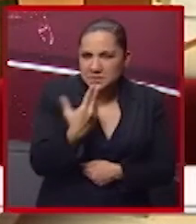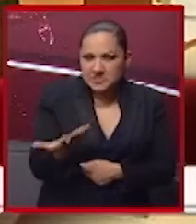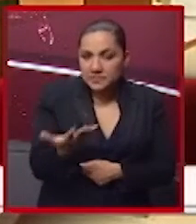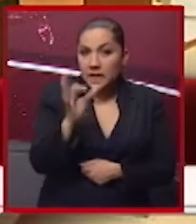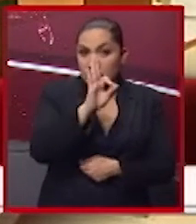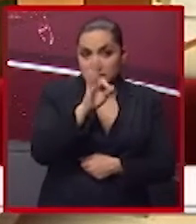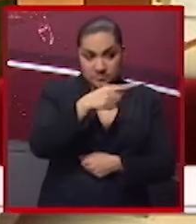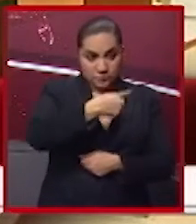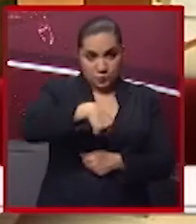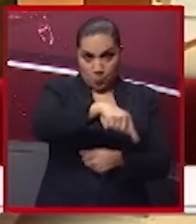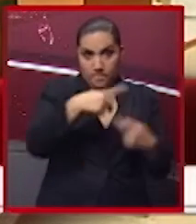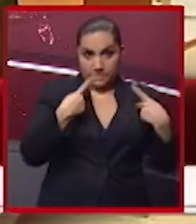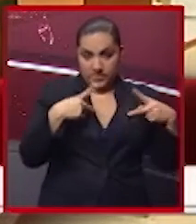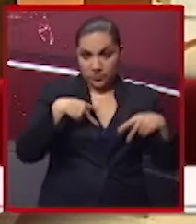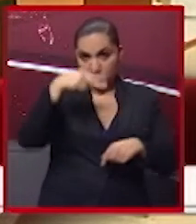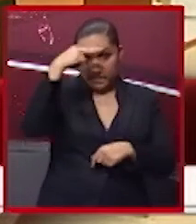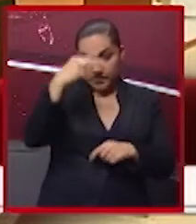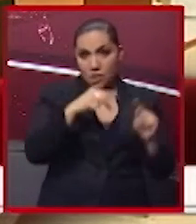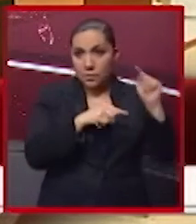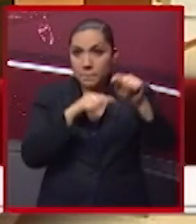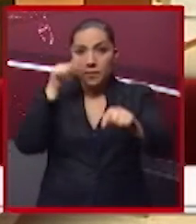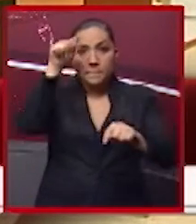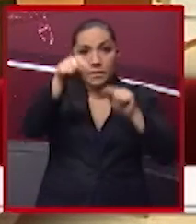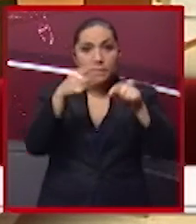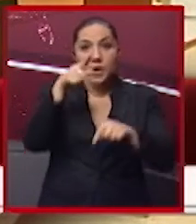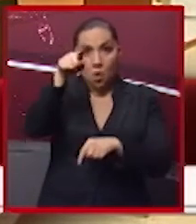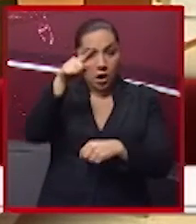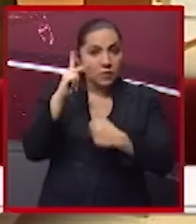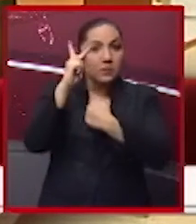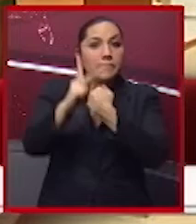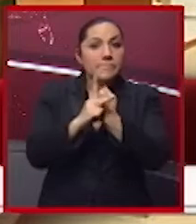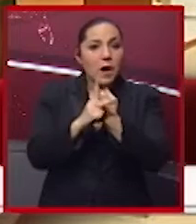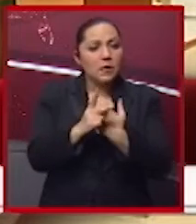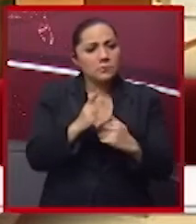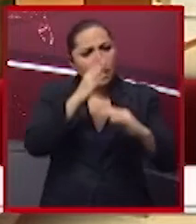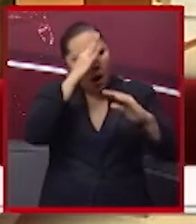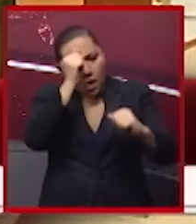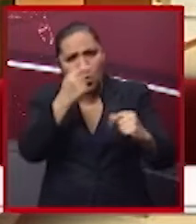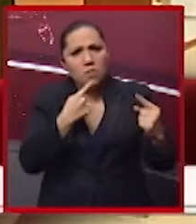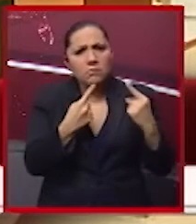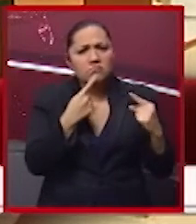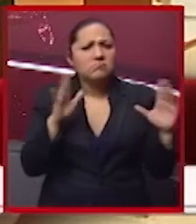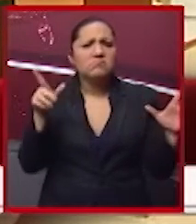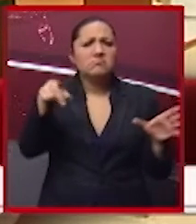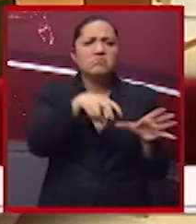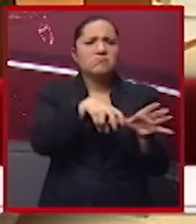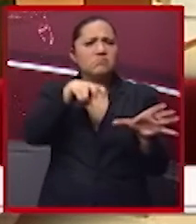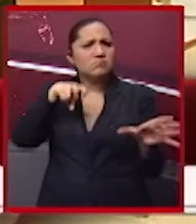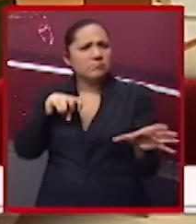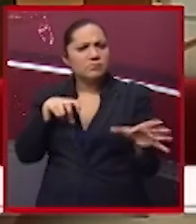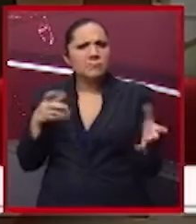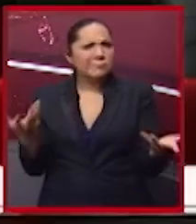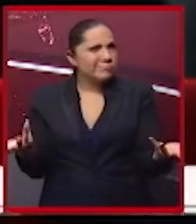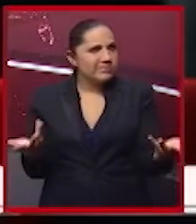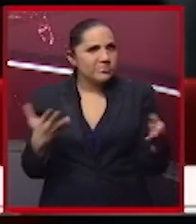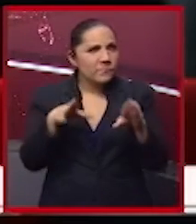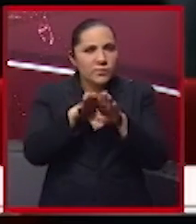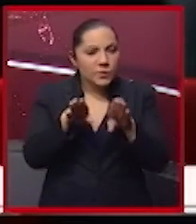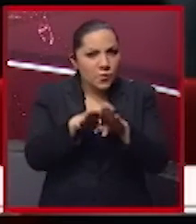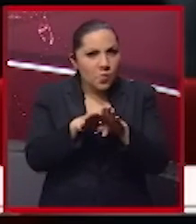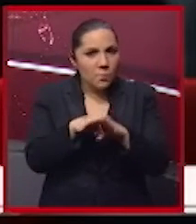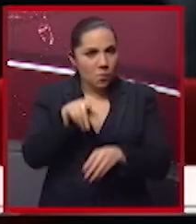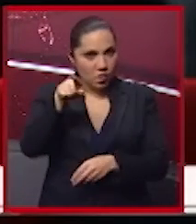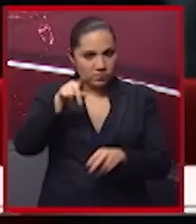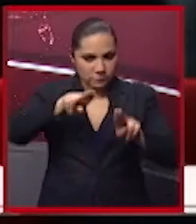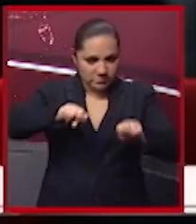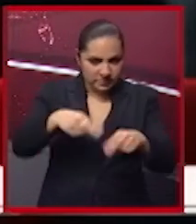decidió retirarse de su negociación, ¿qué acciones ha tomado México para promover que este nuevo pacto sea adoptado